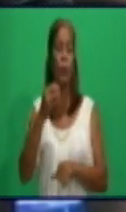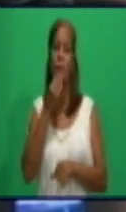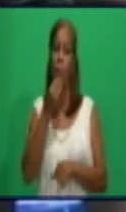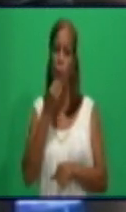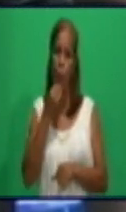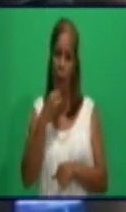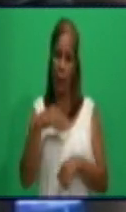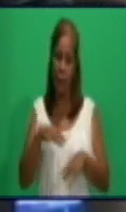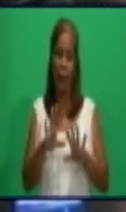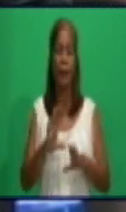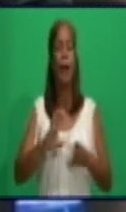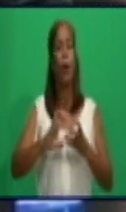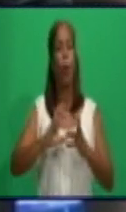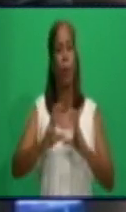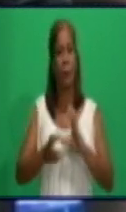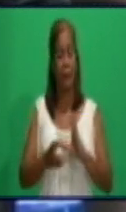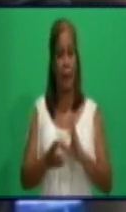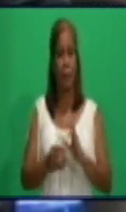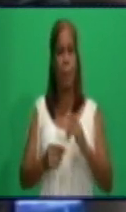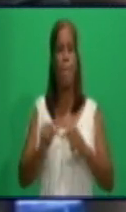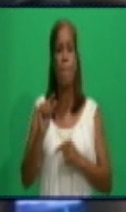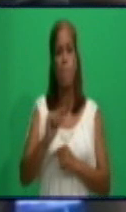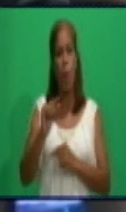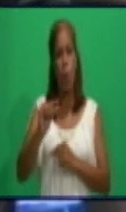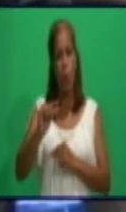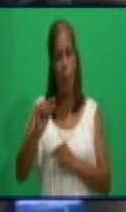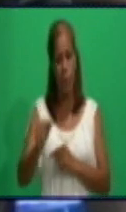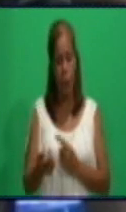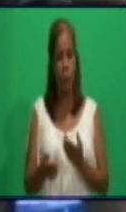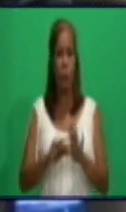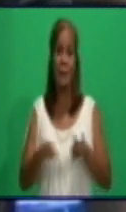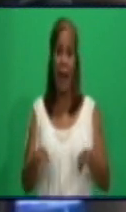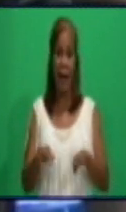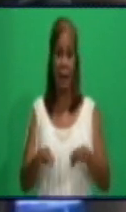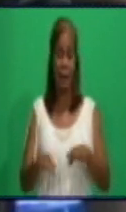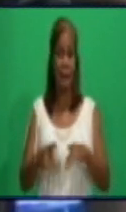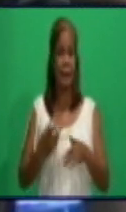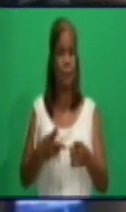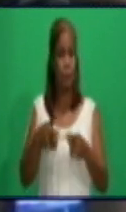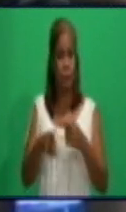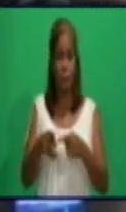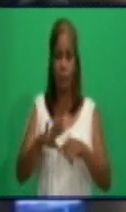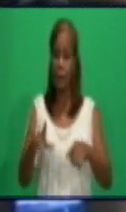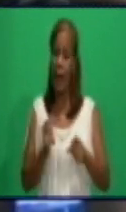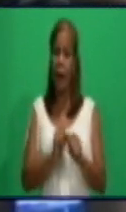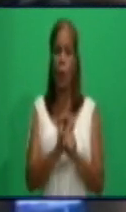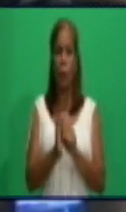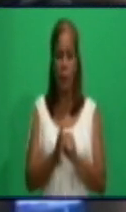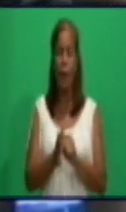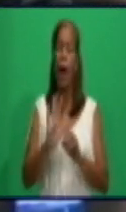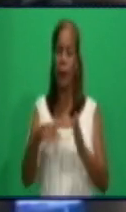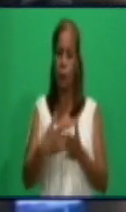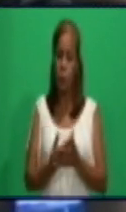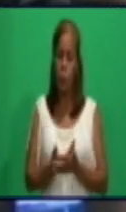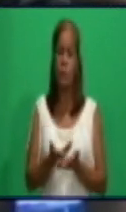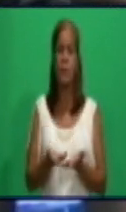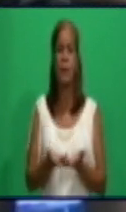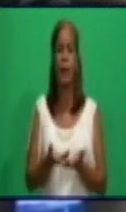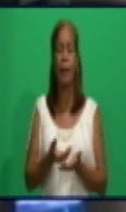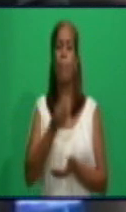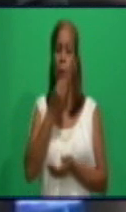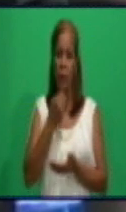podamos ir controlando la epidemia y pasar a otra etapa, nosotros vamos a ir rescatando entonces esta actividad quirúrgica. No